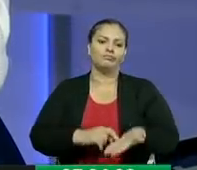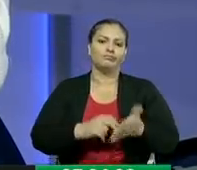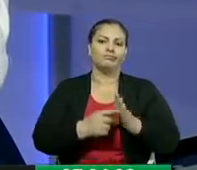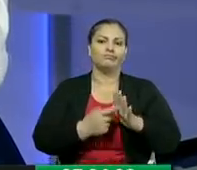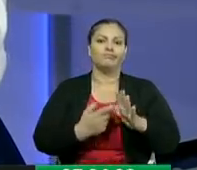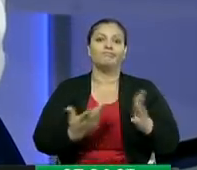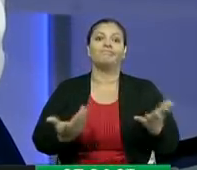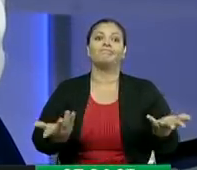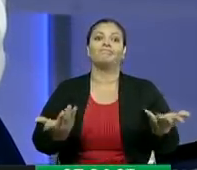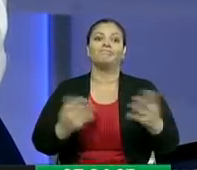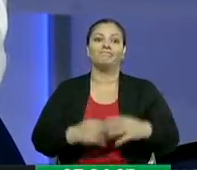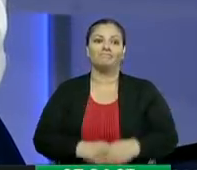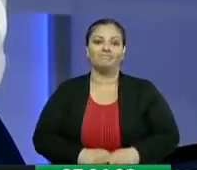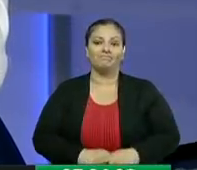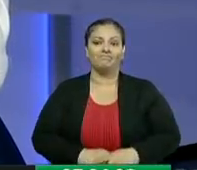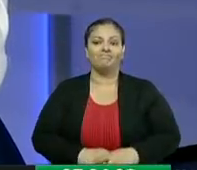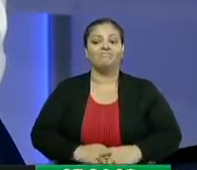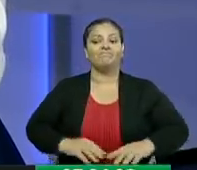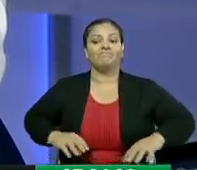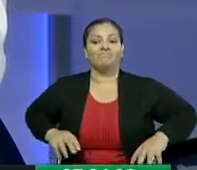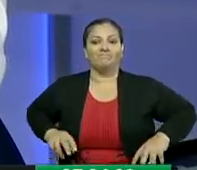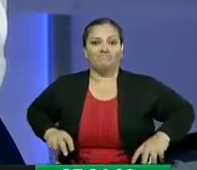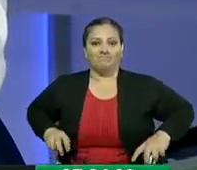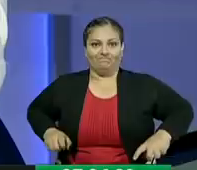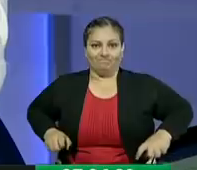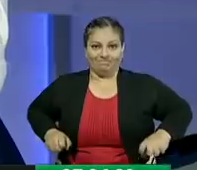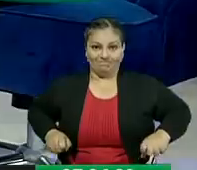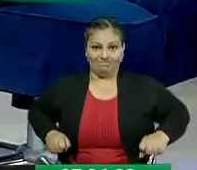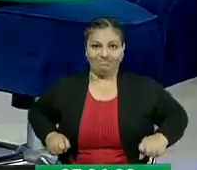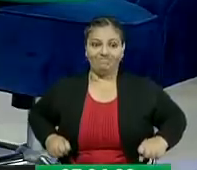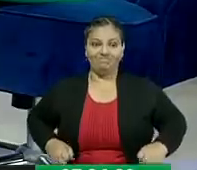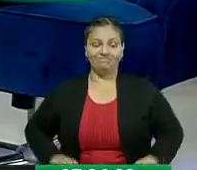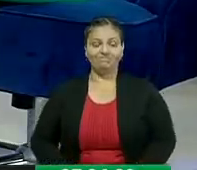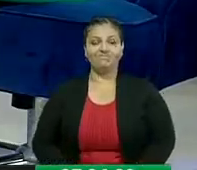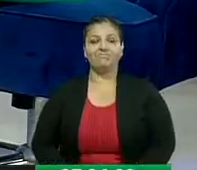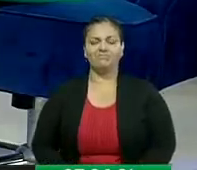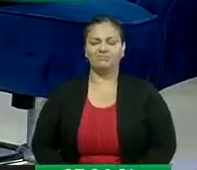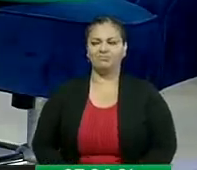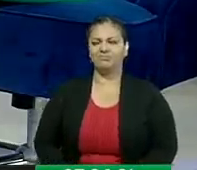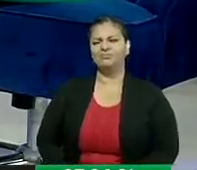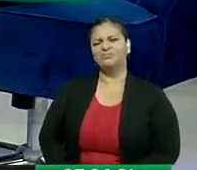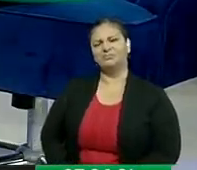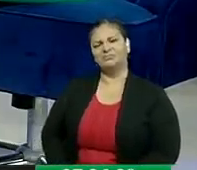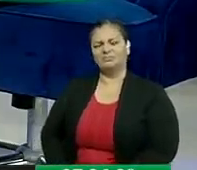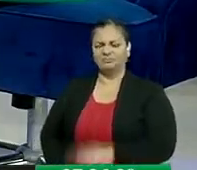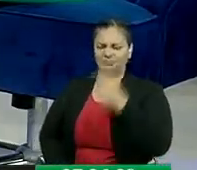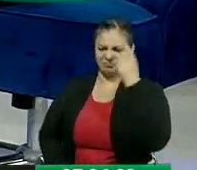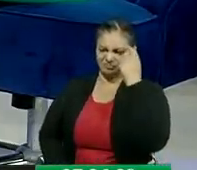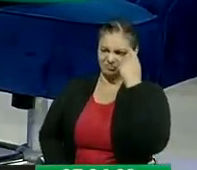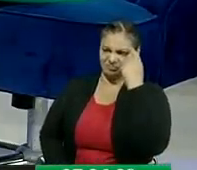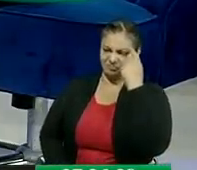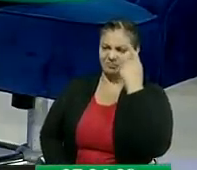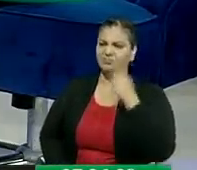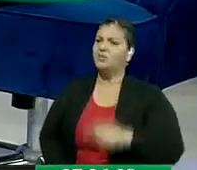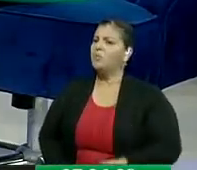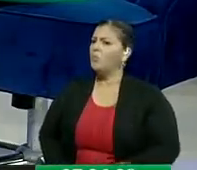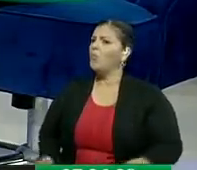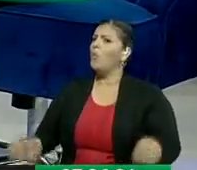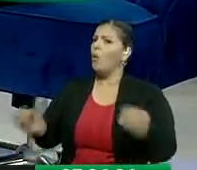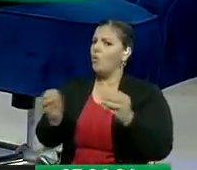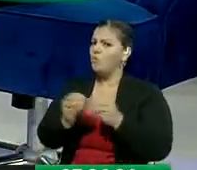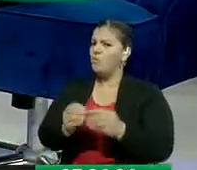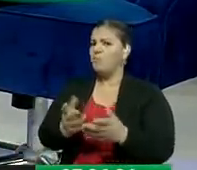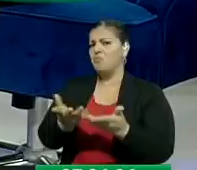mecanismo para el asalto a los fondos públicos de todos nuestros países. Pero ¿podría reconsiderarse, hacer un nuevo planteamiento, darle otro giro,